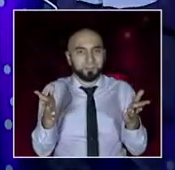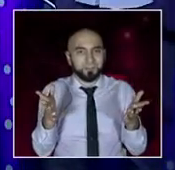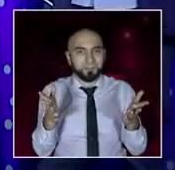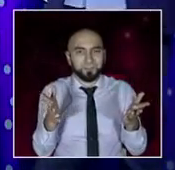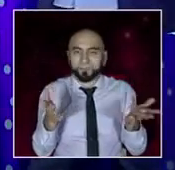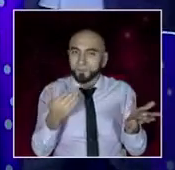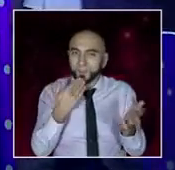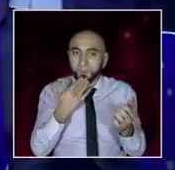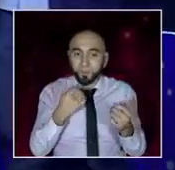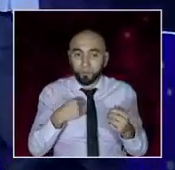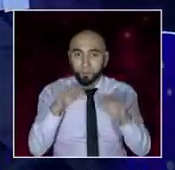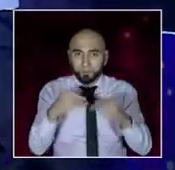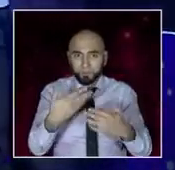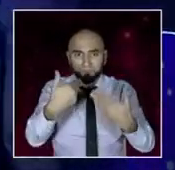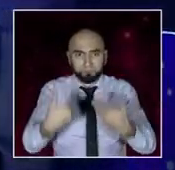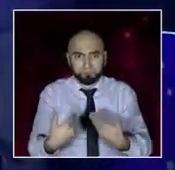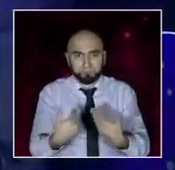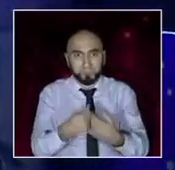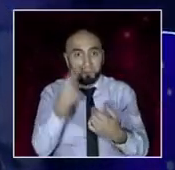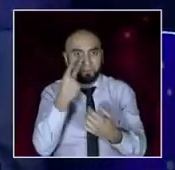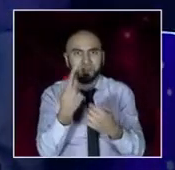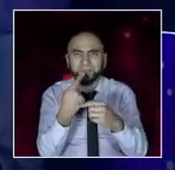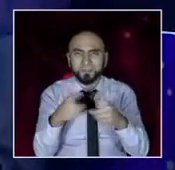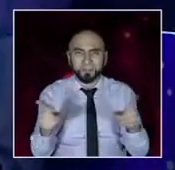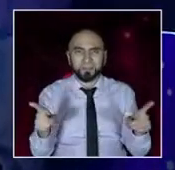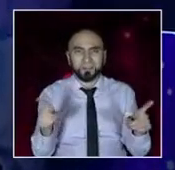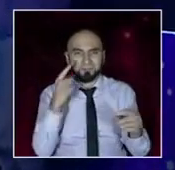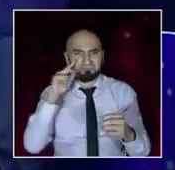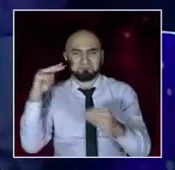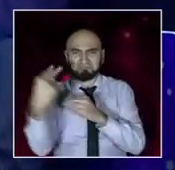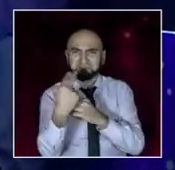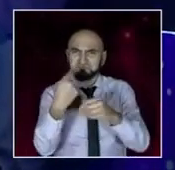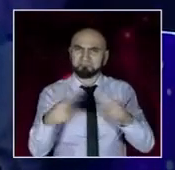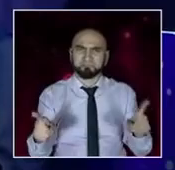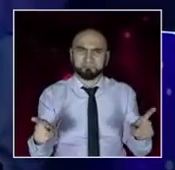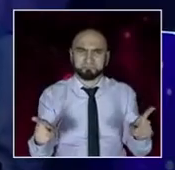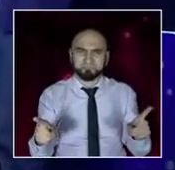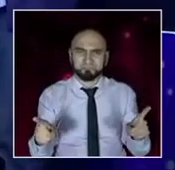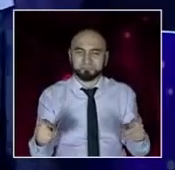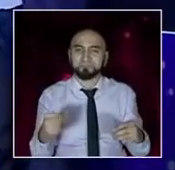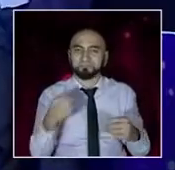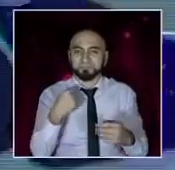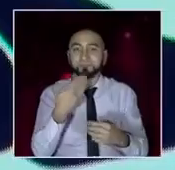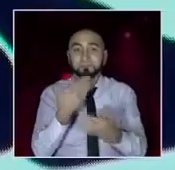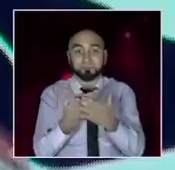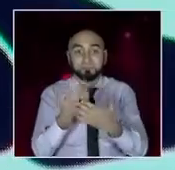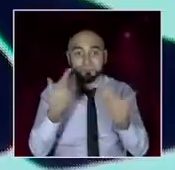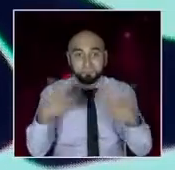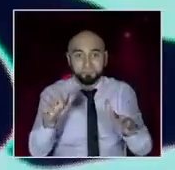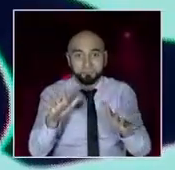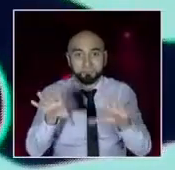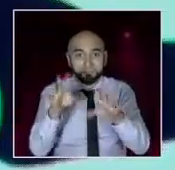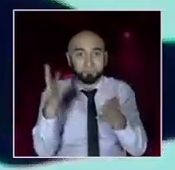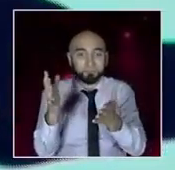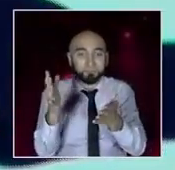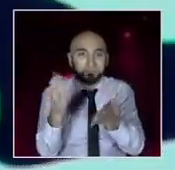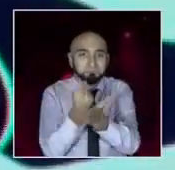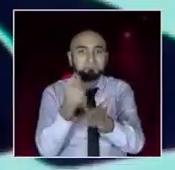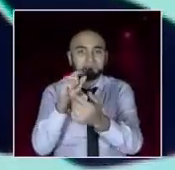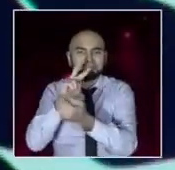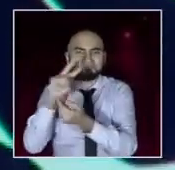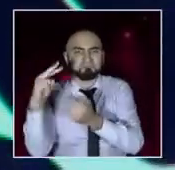a entender el mecanismo de la percepción y cómo aplica a la percepción de uno mismo, podemos comenzar a entender qué ocurre